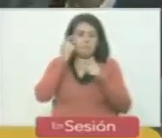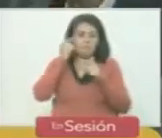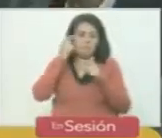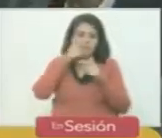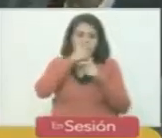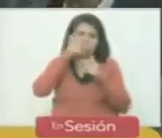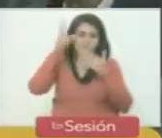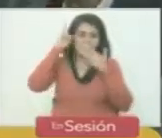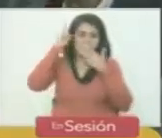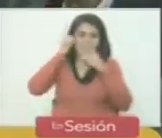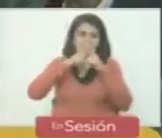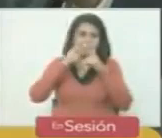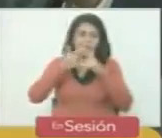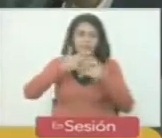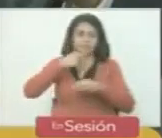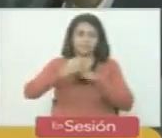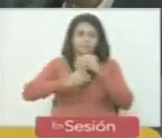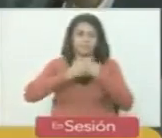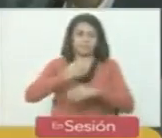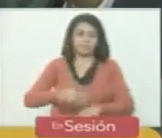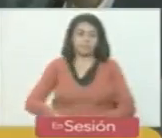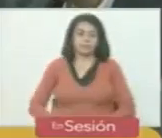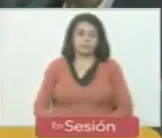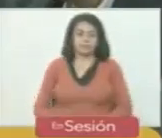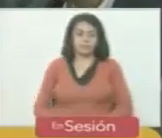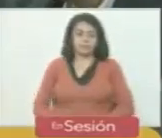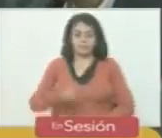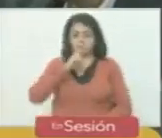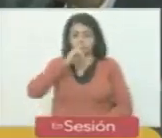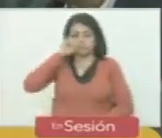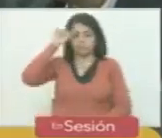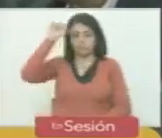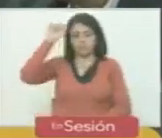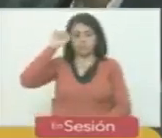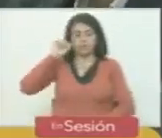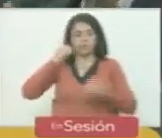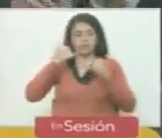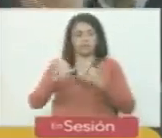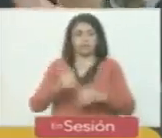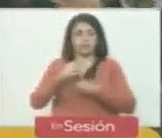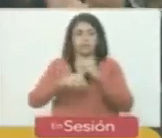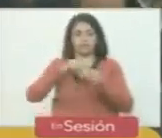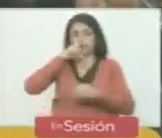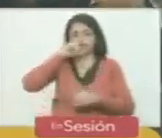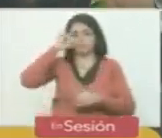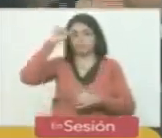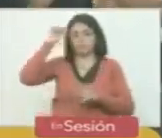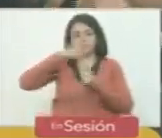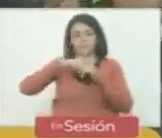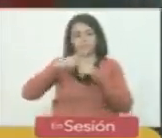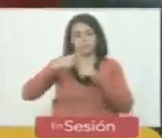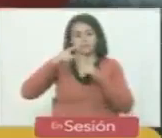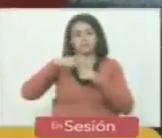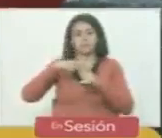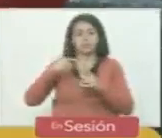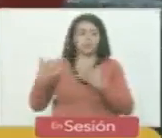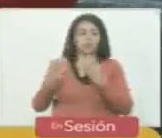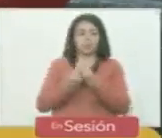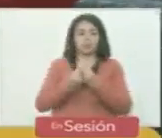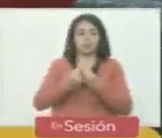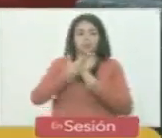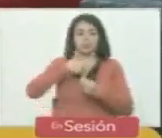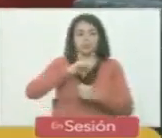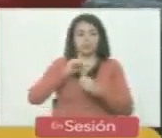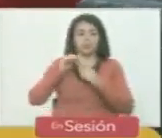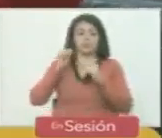pueblos indígenas, estamos con Nicolás Maduro, porque Nicolás Maduro se restió con nosotros.